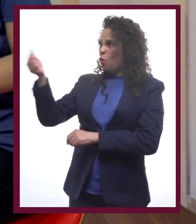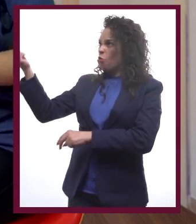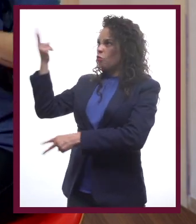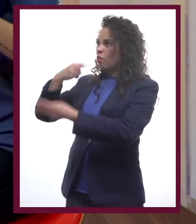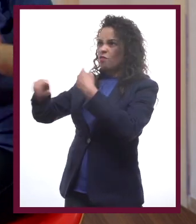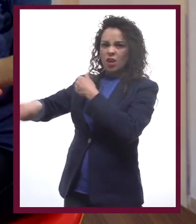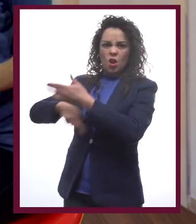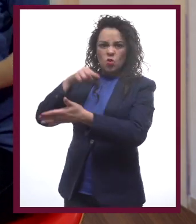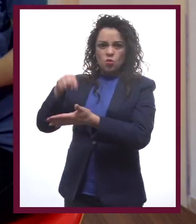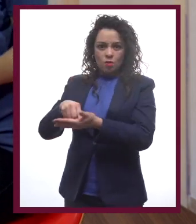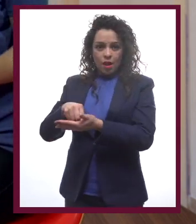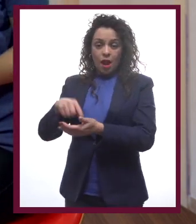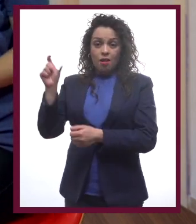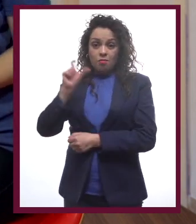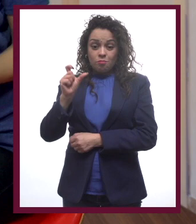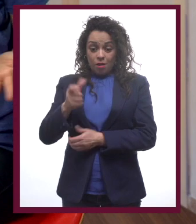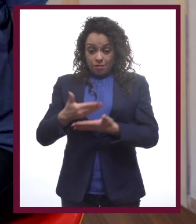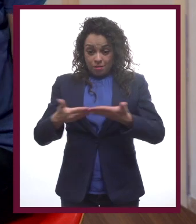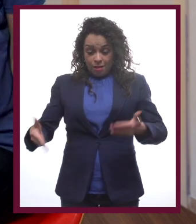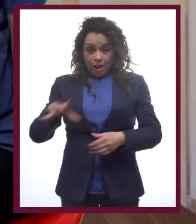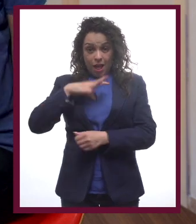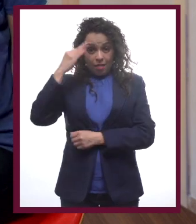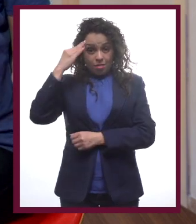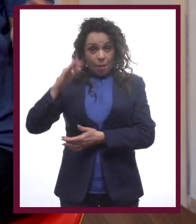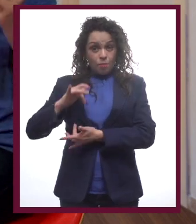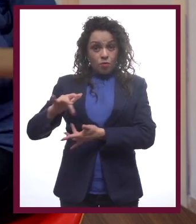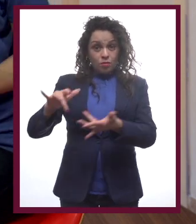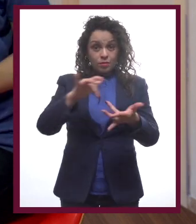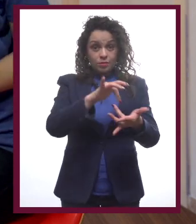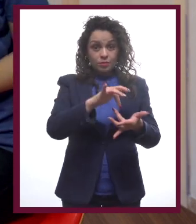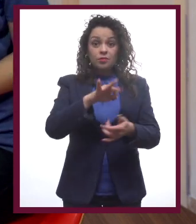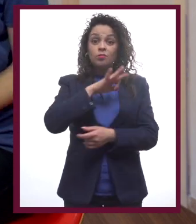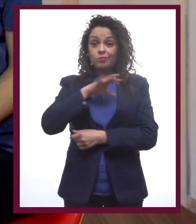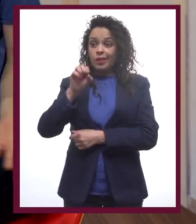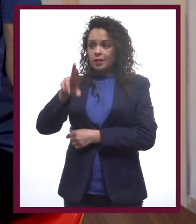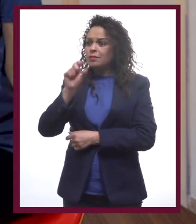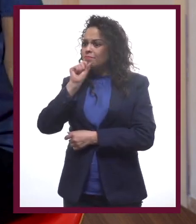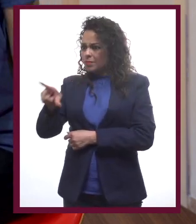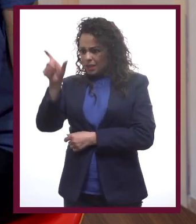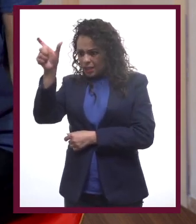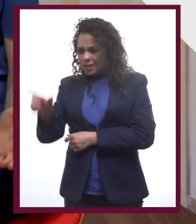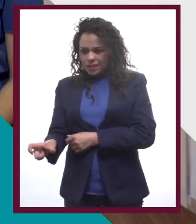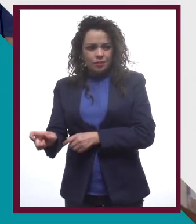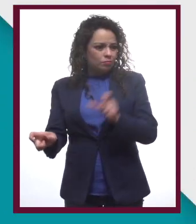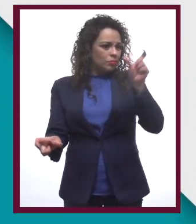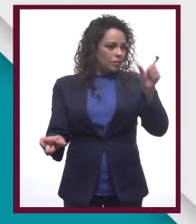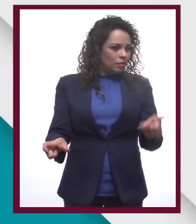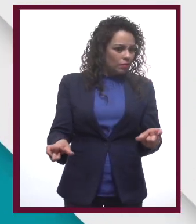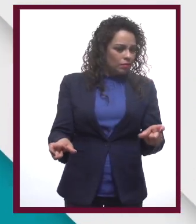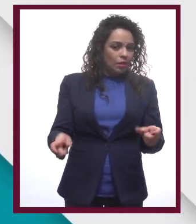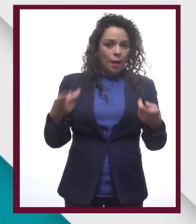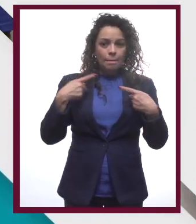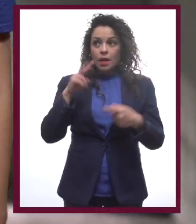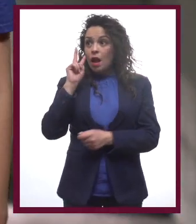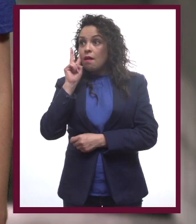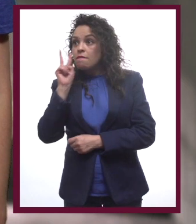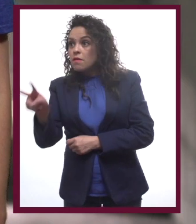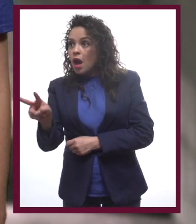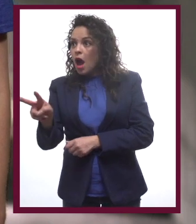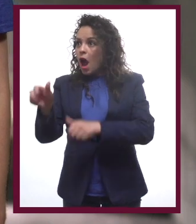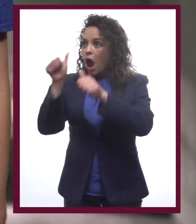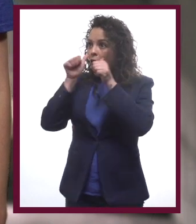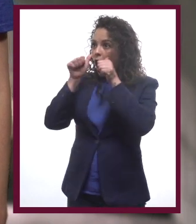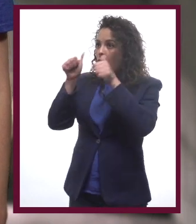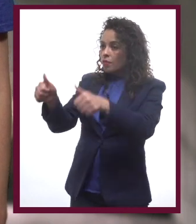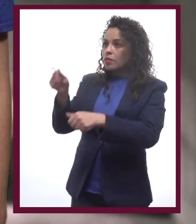forastero, tiempos de las redes sociales, en efecto, pudo haber sido el mismo. Y que la persona